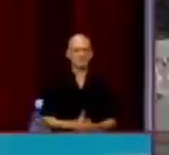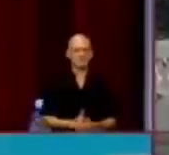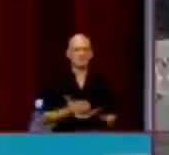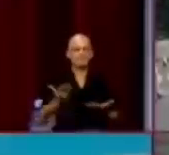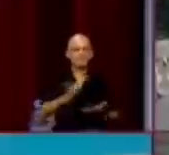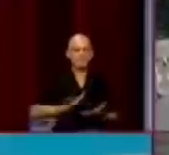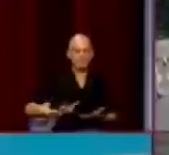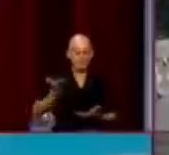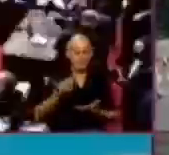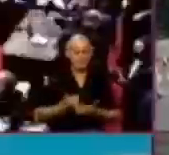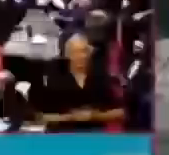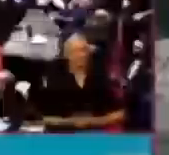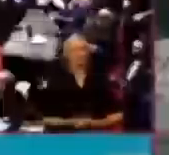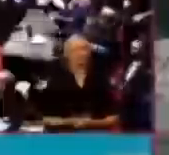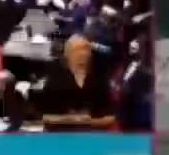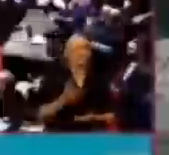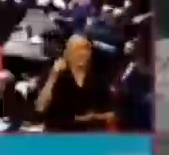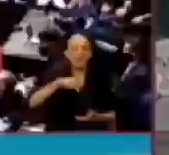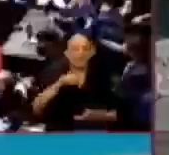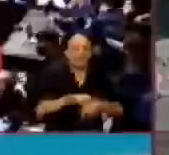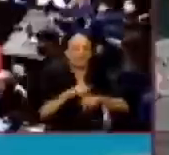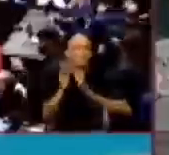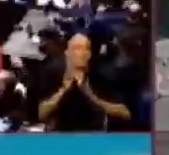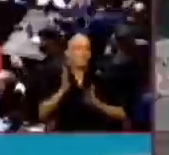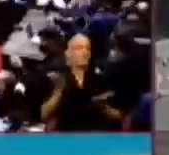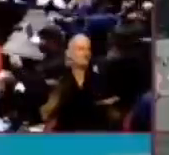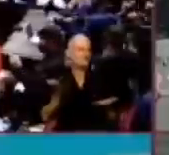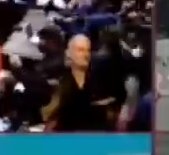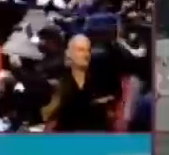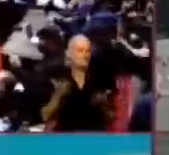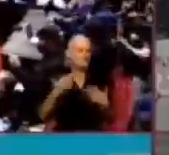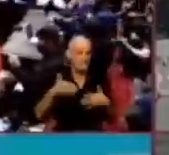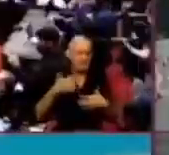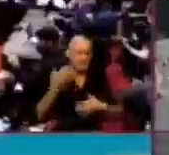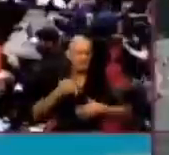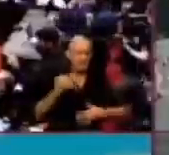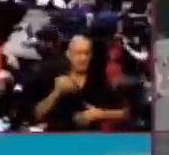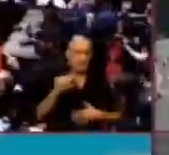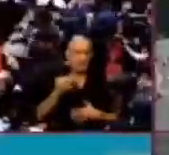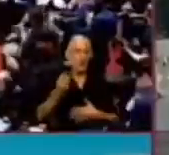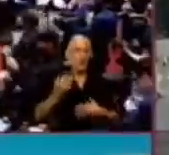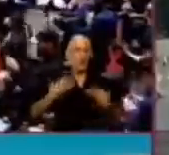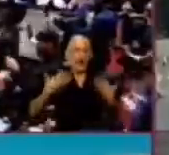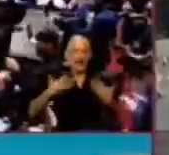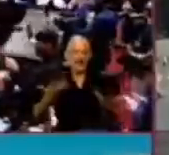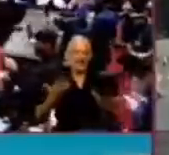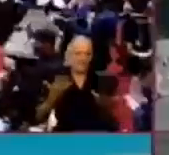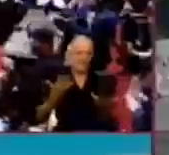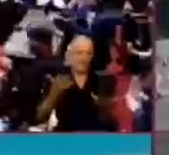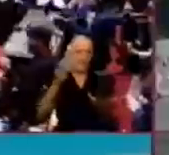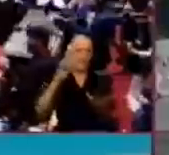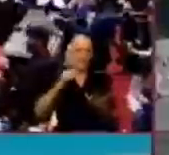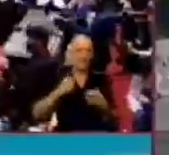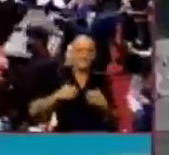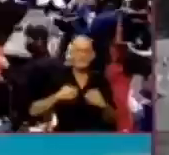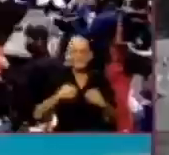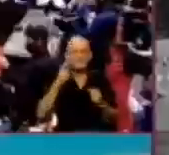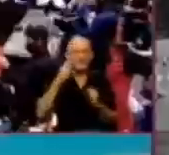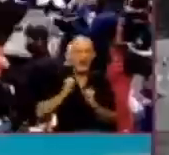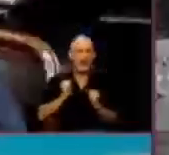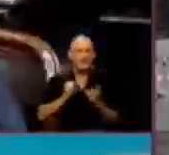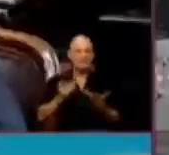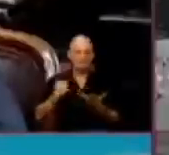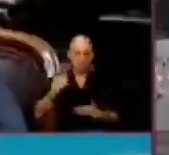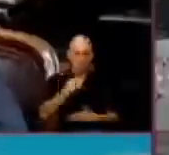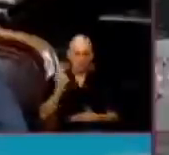un poco de superávit fiscal, hoy está visto... No hizo el bien del país. A mí me parece que los que trataron de tener superávit fiscal